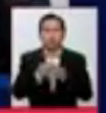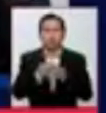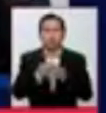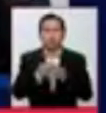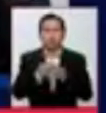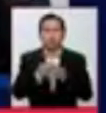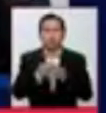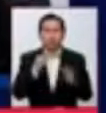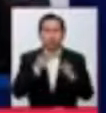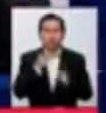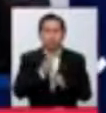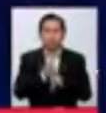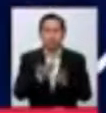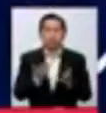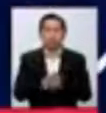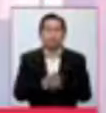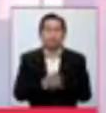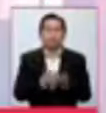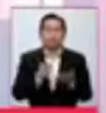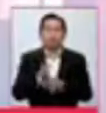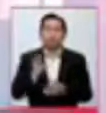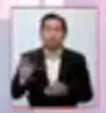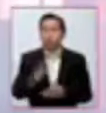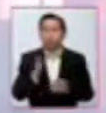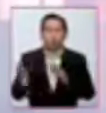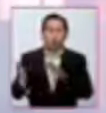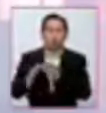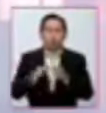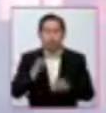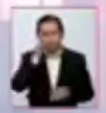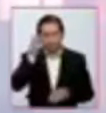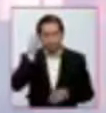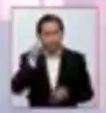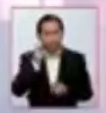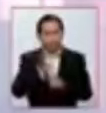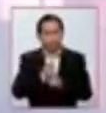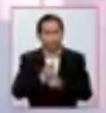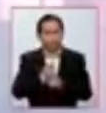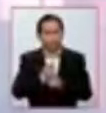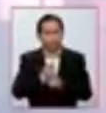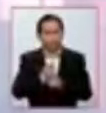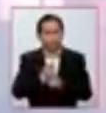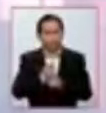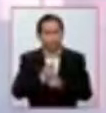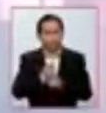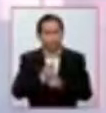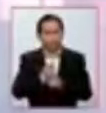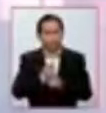Y es un derecho de los pueblos Chimán también. El